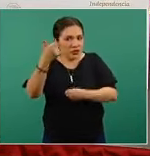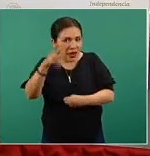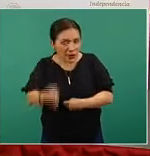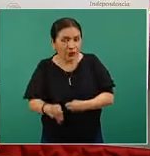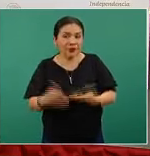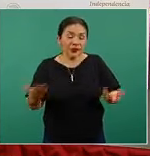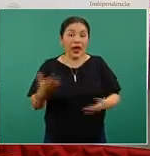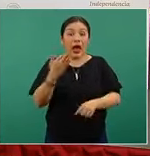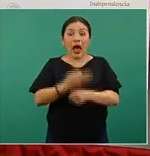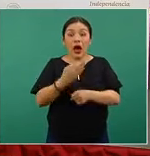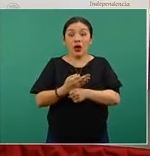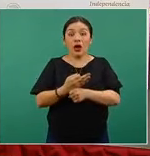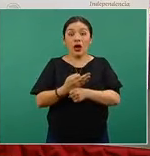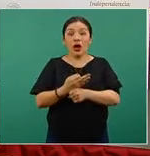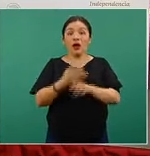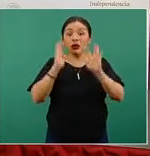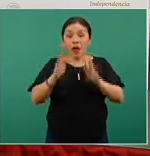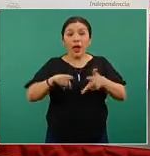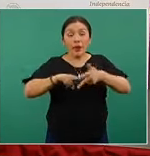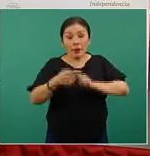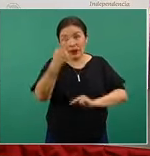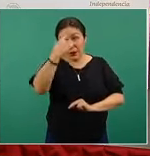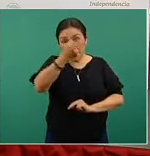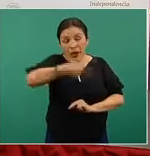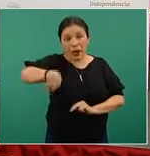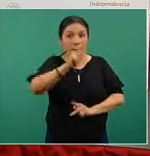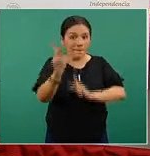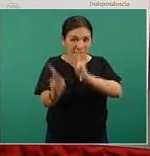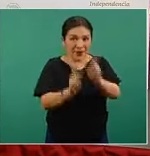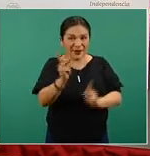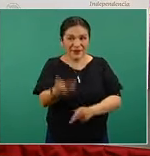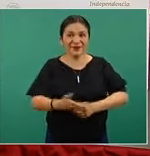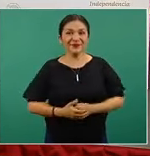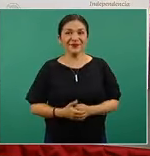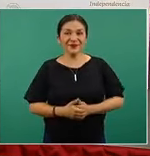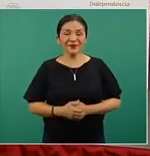arturo pues abrimos el espacio de preguntas